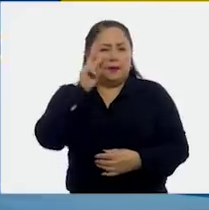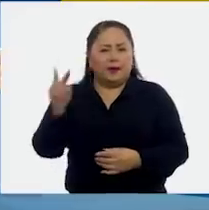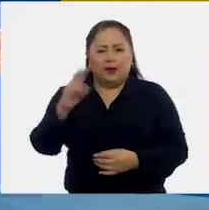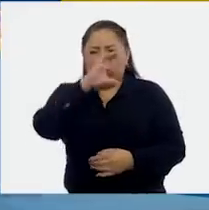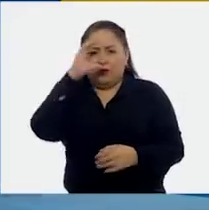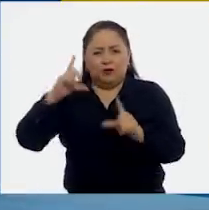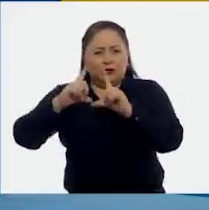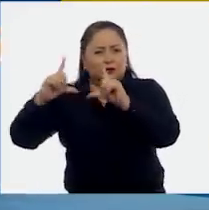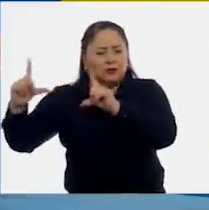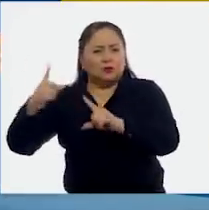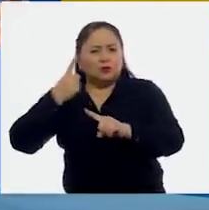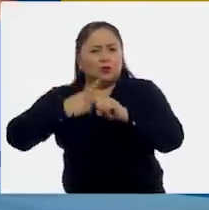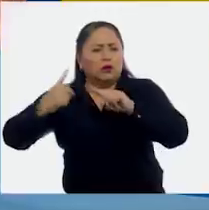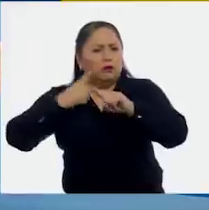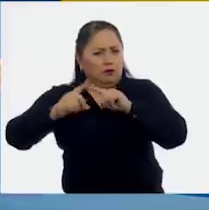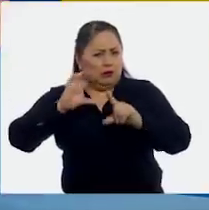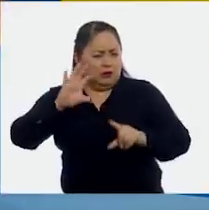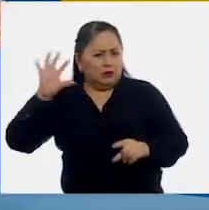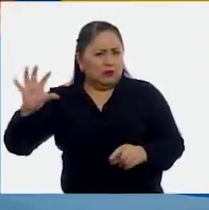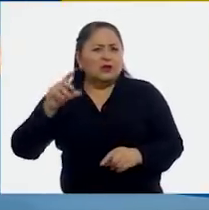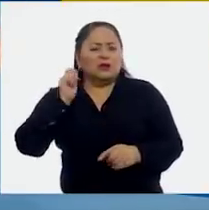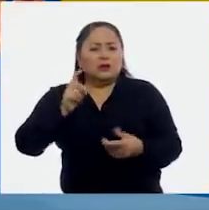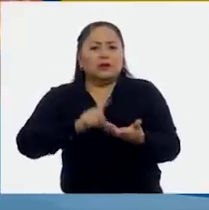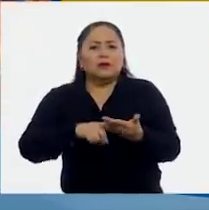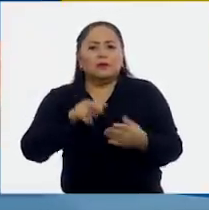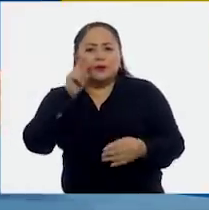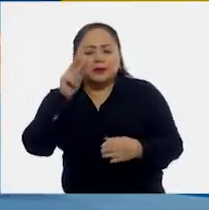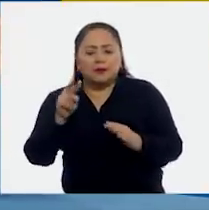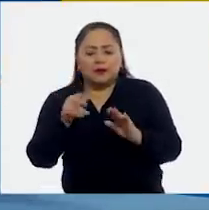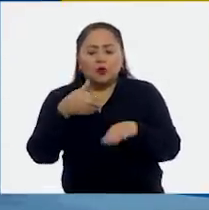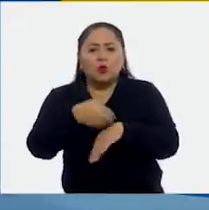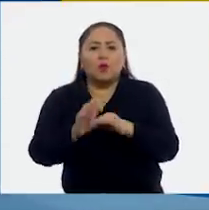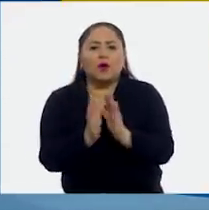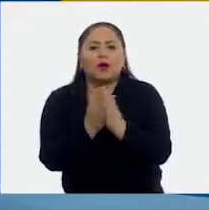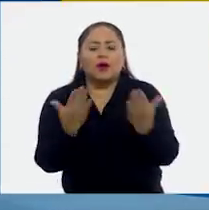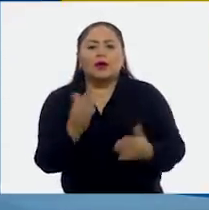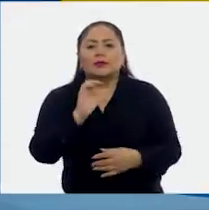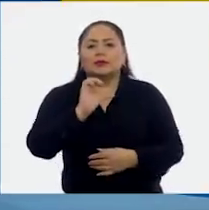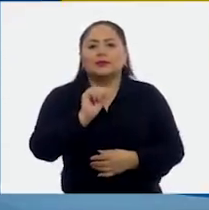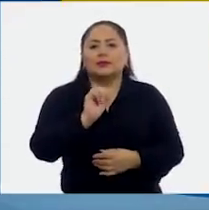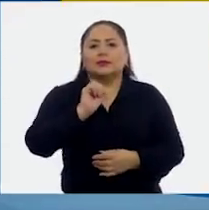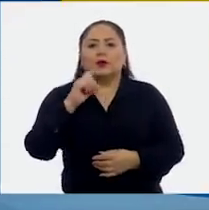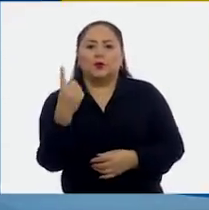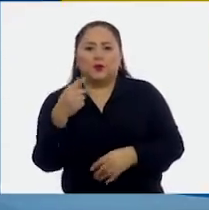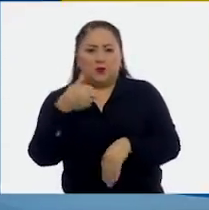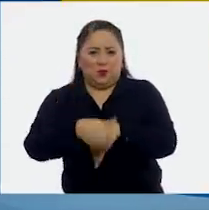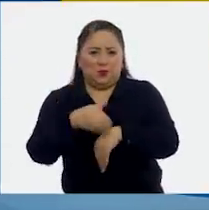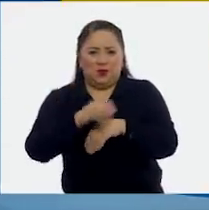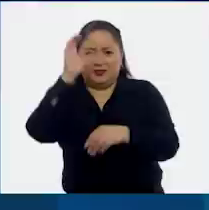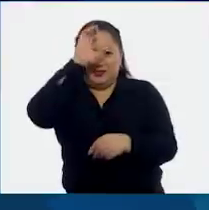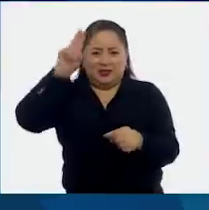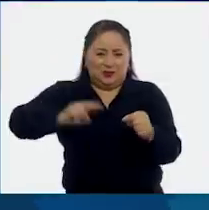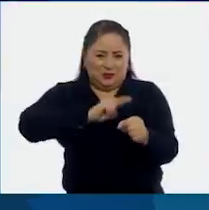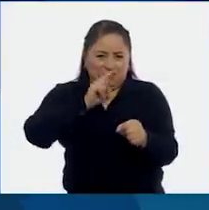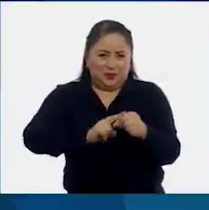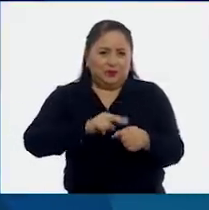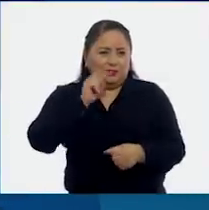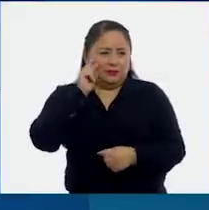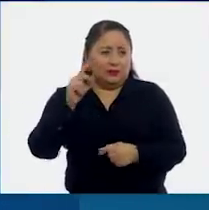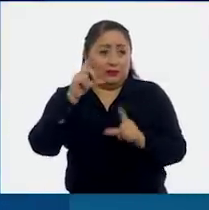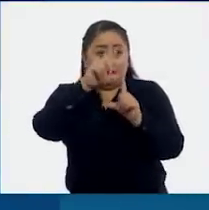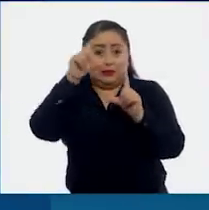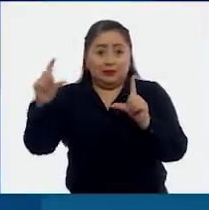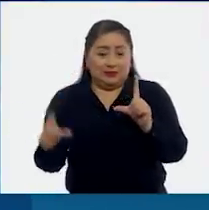imágenes de distintos ecosistemas que vienen en las páginas 60 y 61 de su libro de Ciencias Naturales. Cada uno de